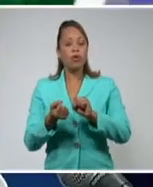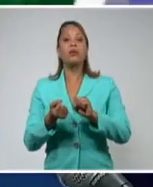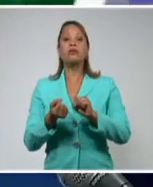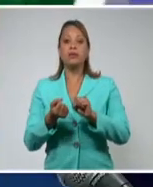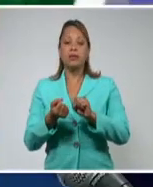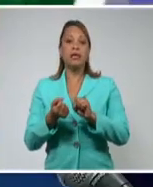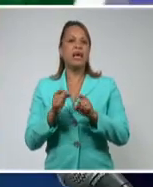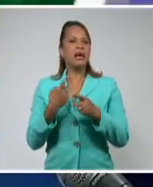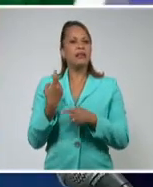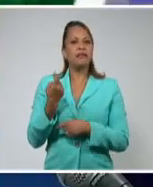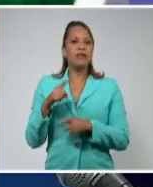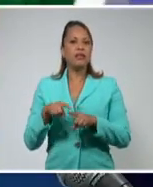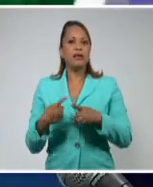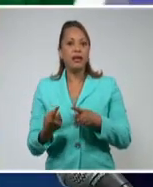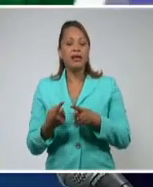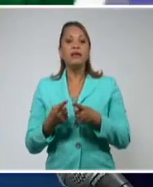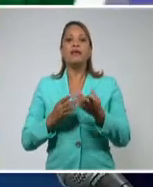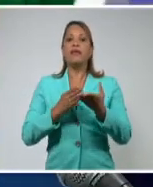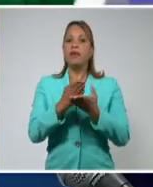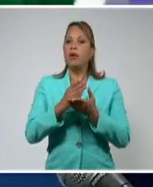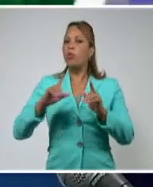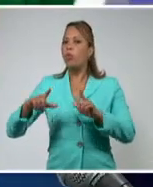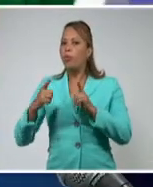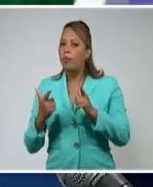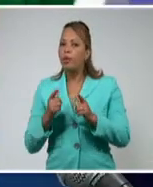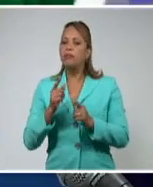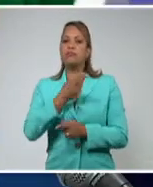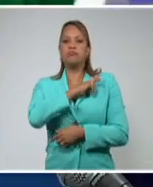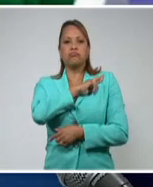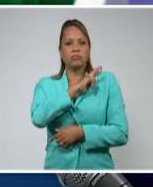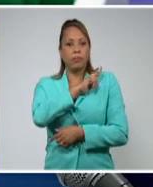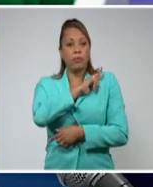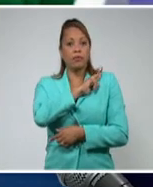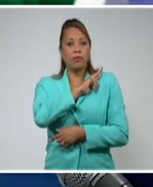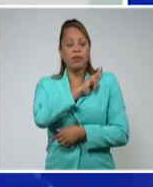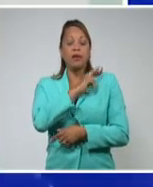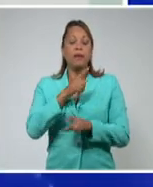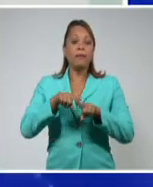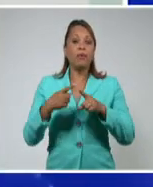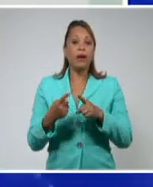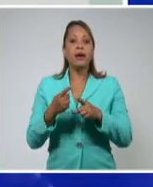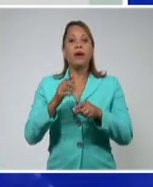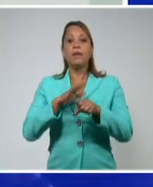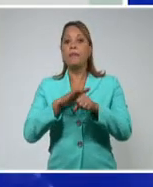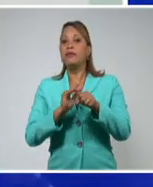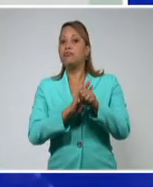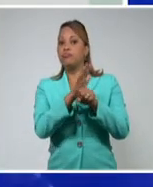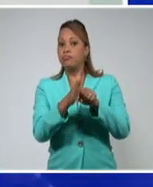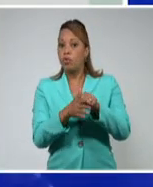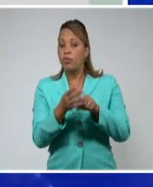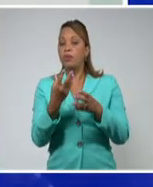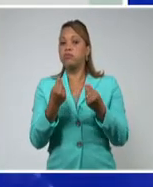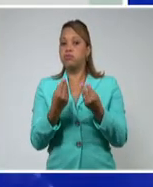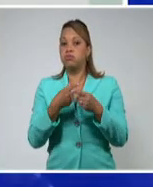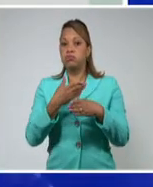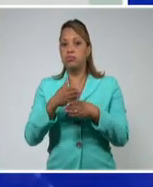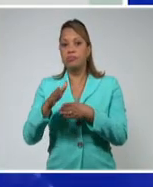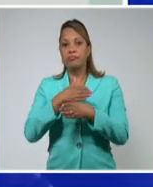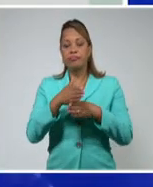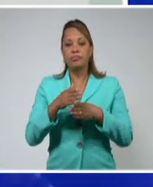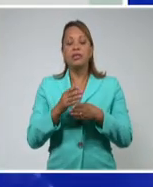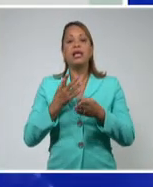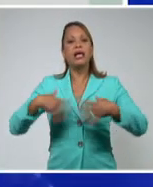pudieran ocasionar muchas personas que adquieren la enfermedad la actual situación epidemiológica es